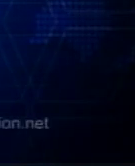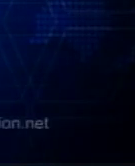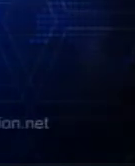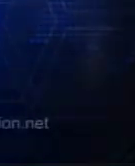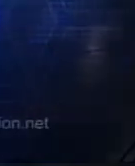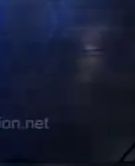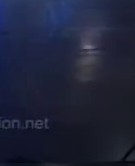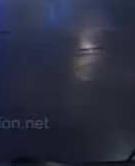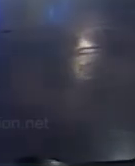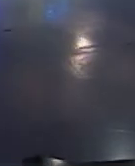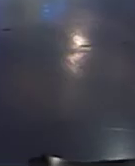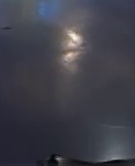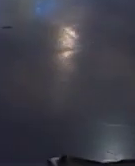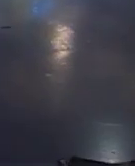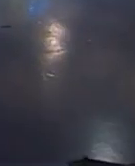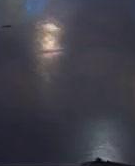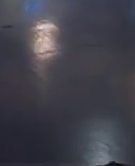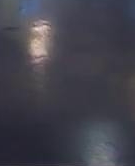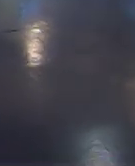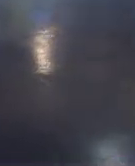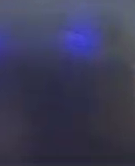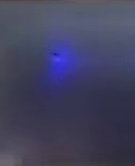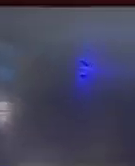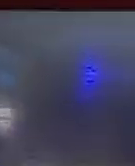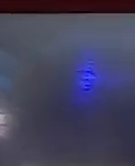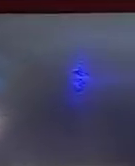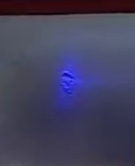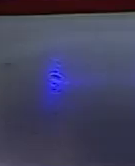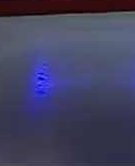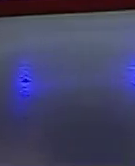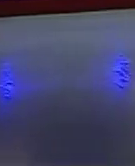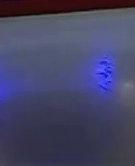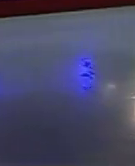Venevisión. Información justa y balanceada.